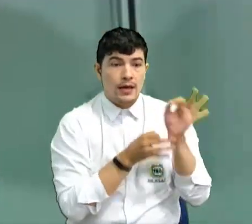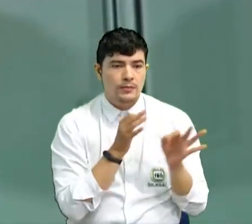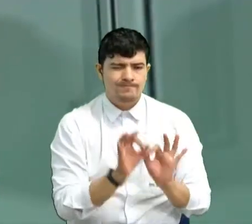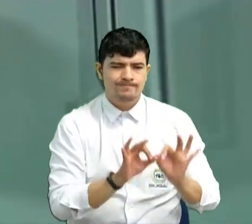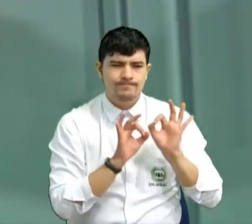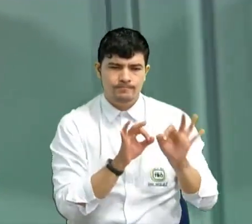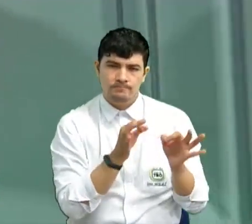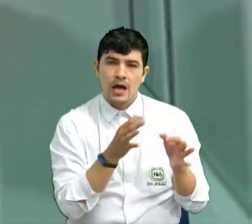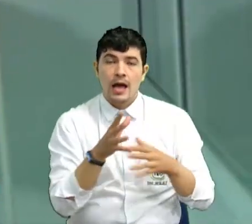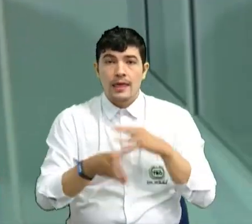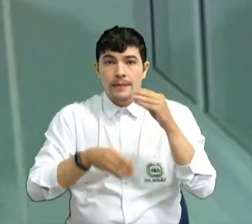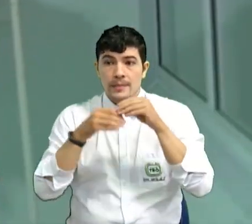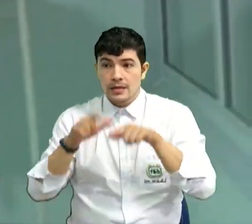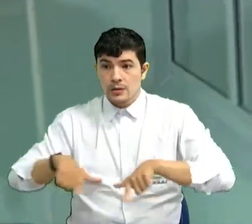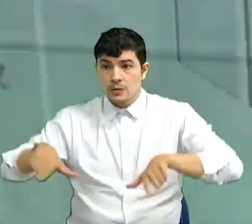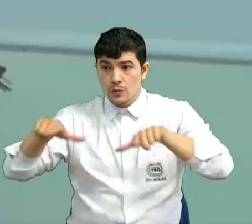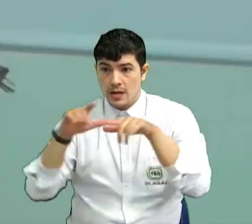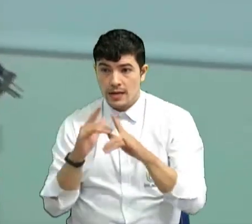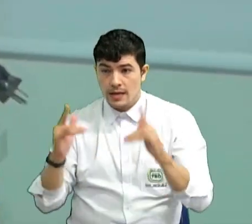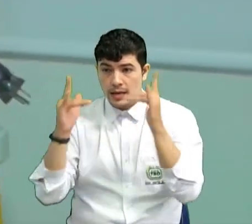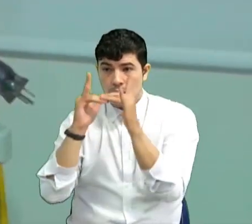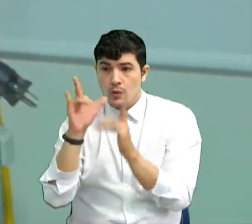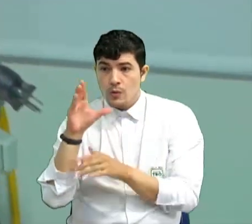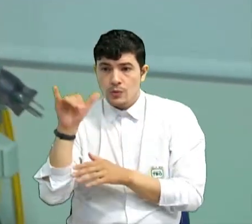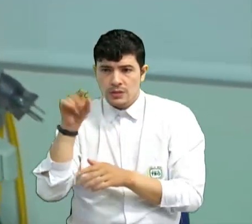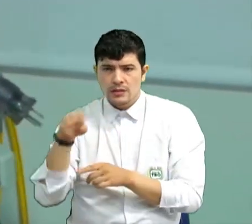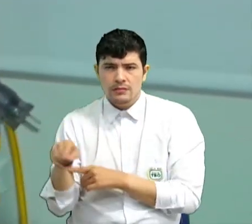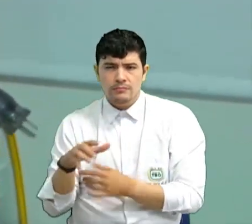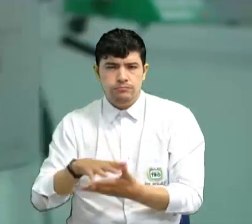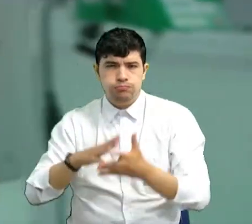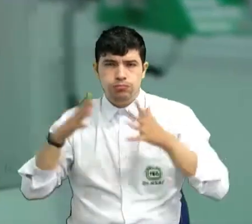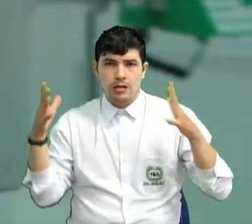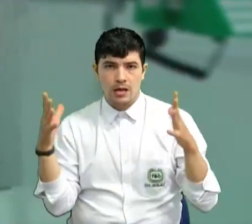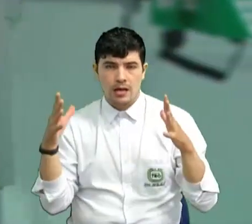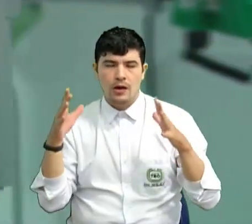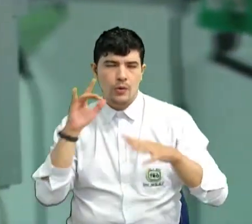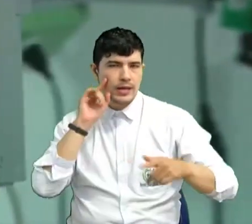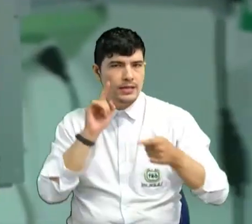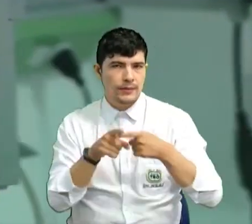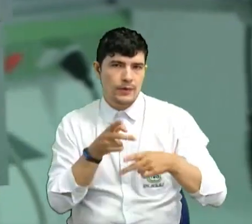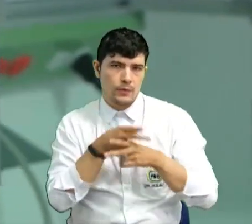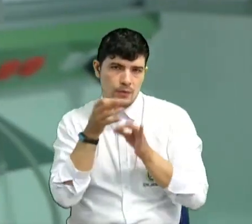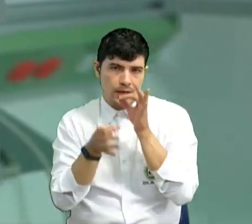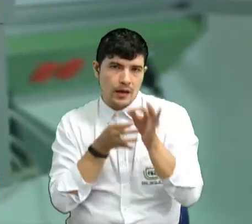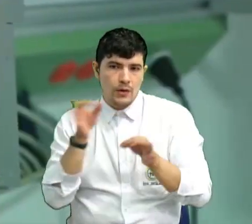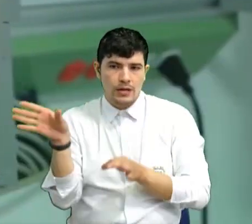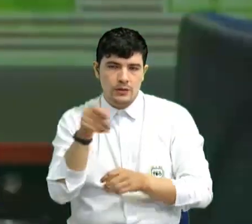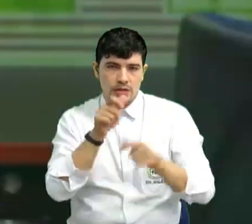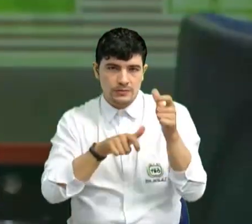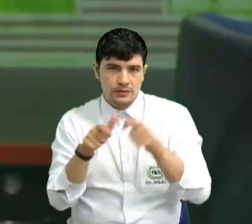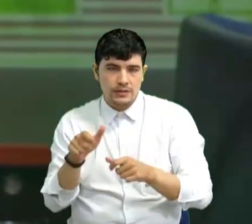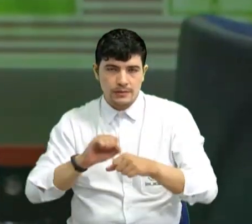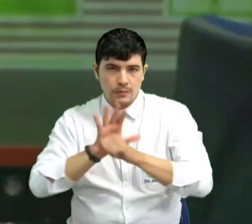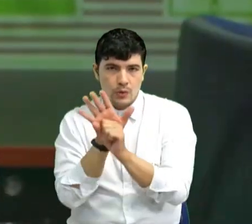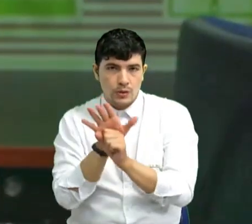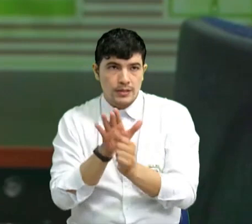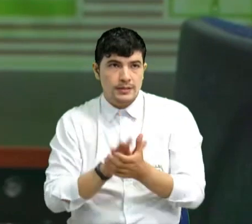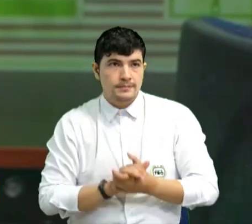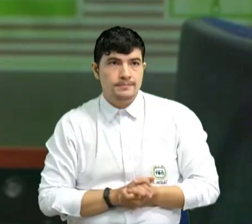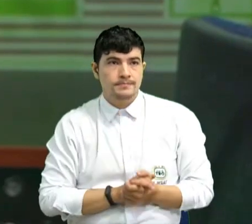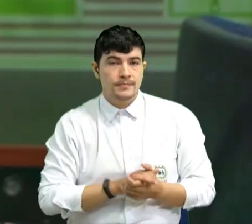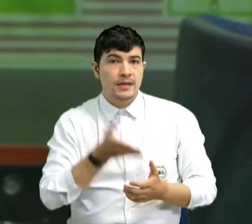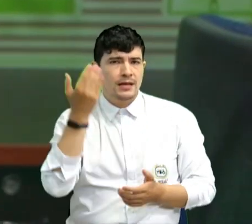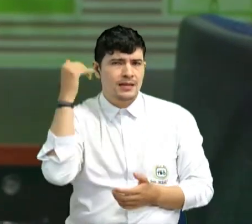la ampliación de hospitalización para pacientes COVID-19 buscando hacerle frente al virus. Este era un proyecto que la Clínica San José